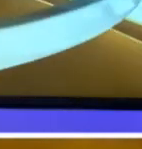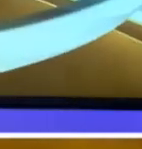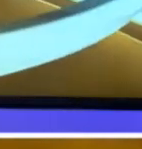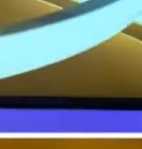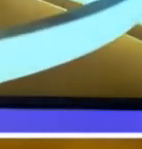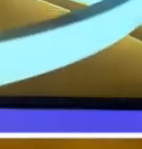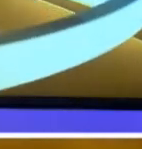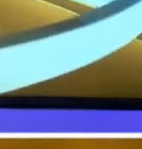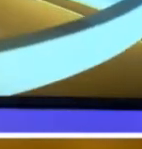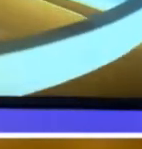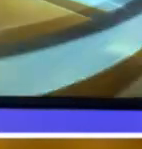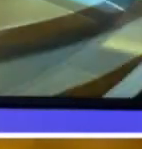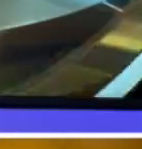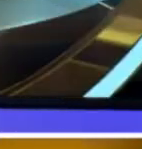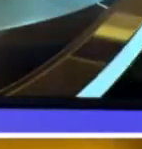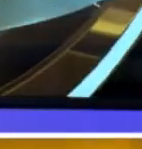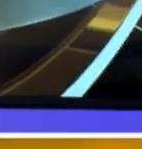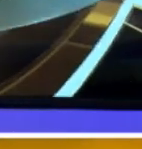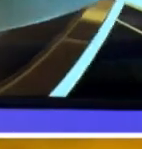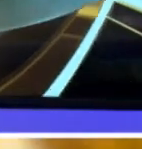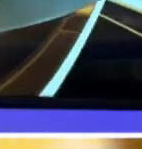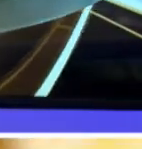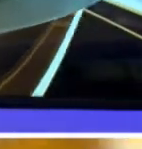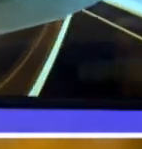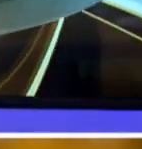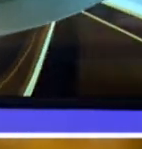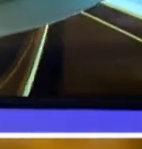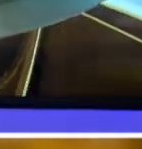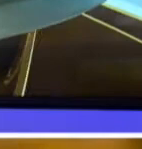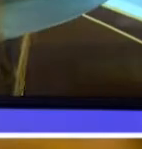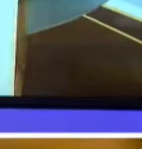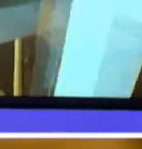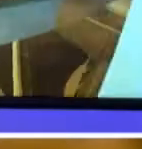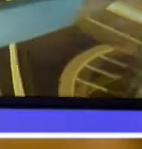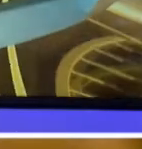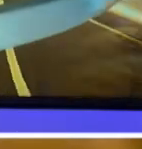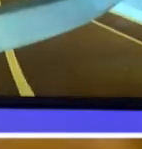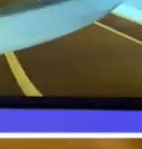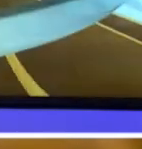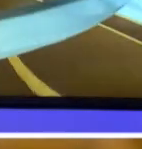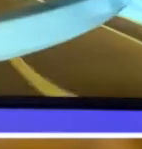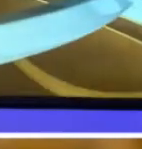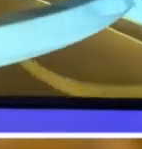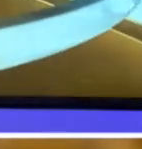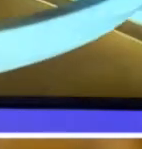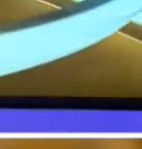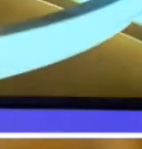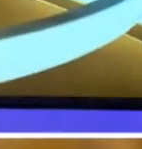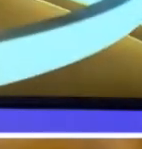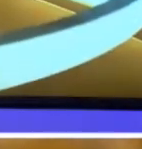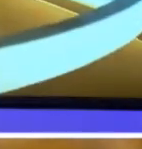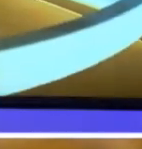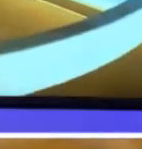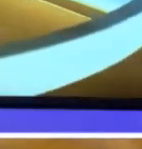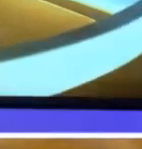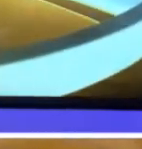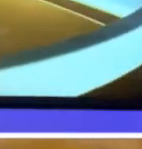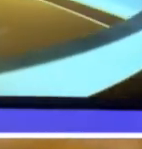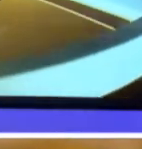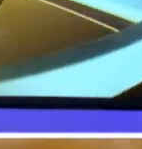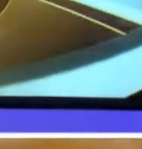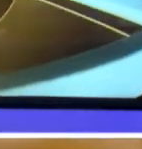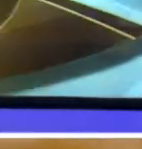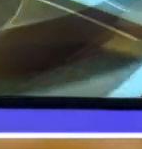que el candidato José Antonio Meade era el único de los 4 aspirantes presidenciales que no había hecho pública su declaración patrimonial, fiscal